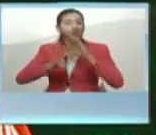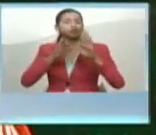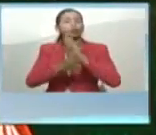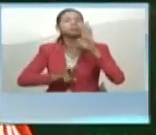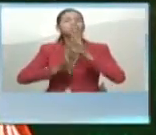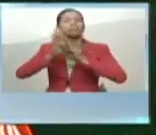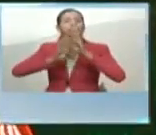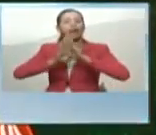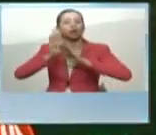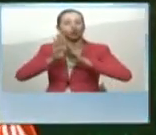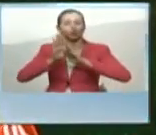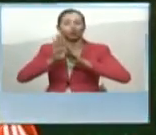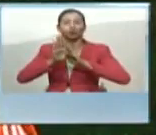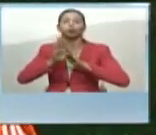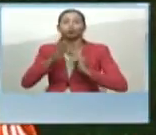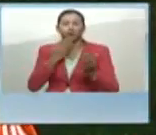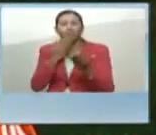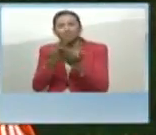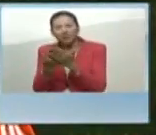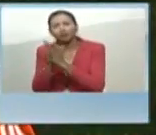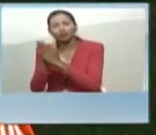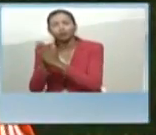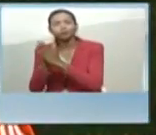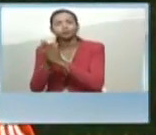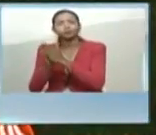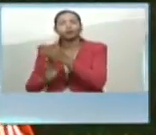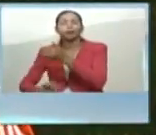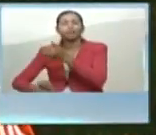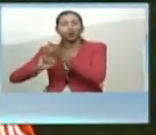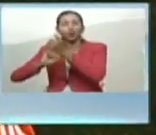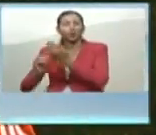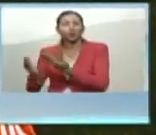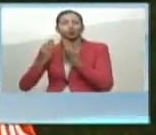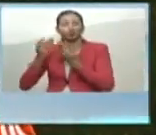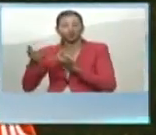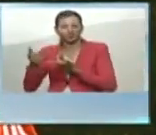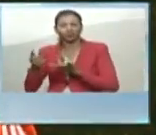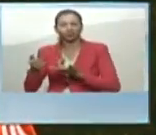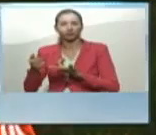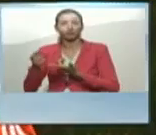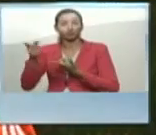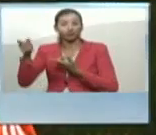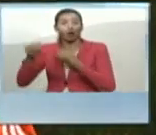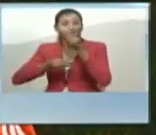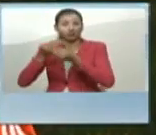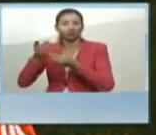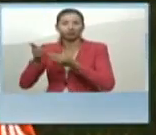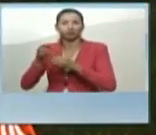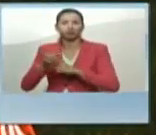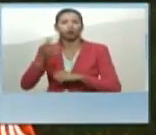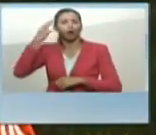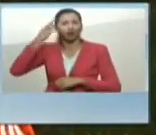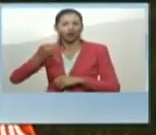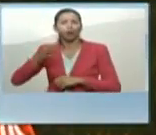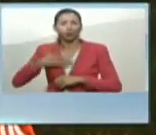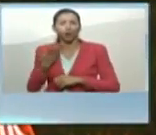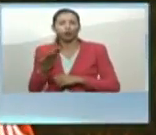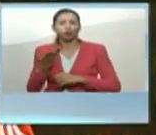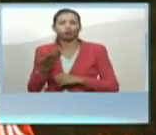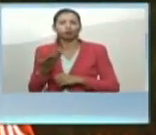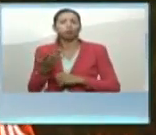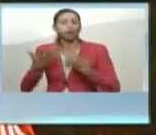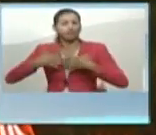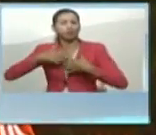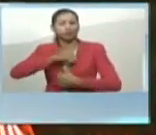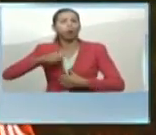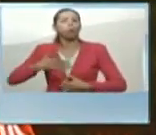Le pedí un conjunto de aportes que están ellos haciendo Yo creo en la incorporación de sectores privados de